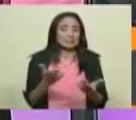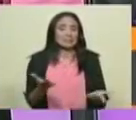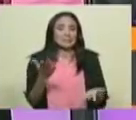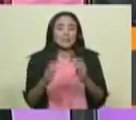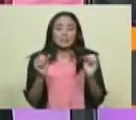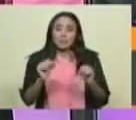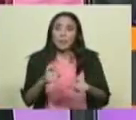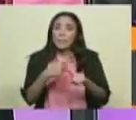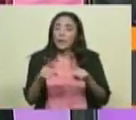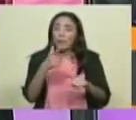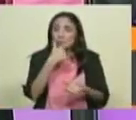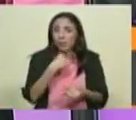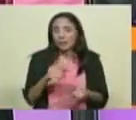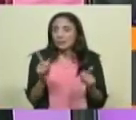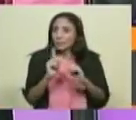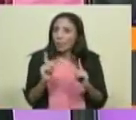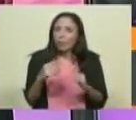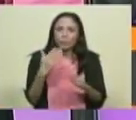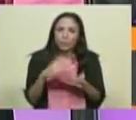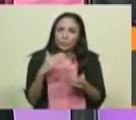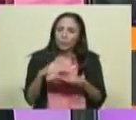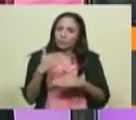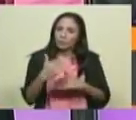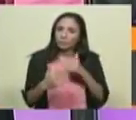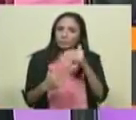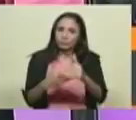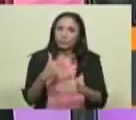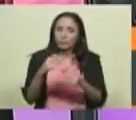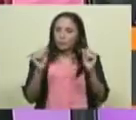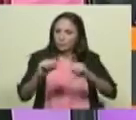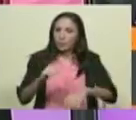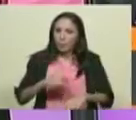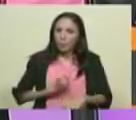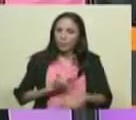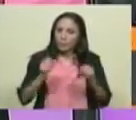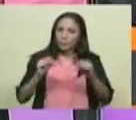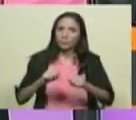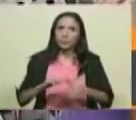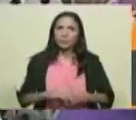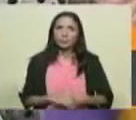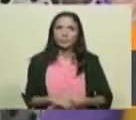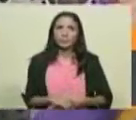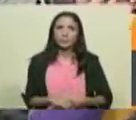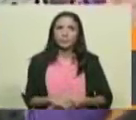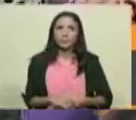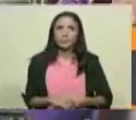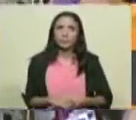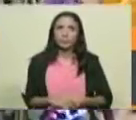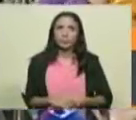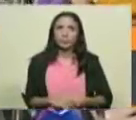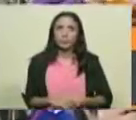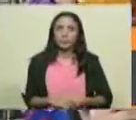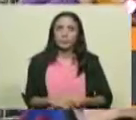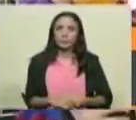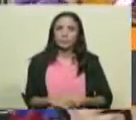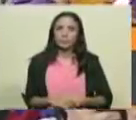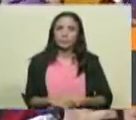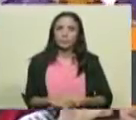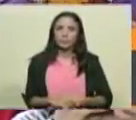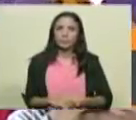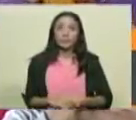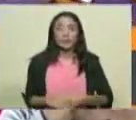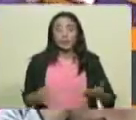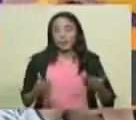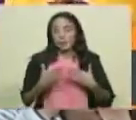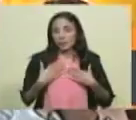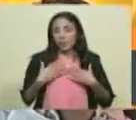que podemos salir adelante, presidente. Y quería decir algo. Esto es un honor